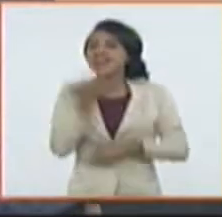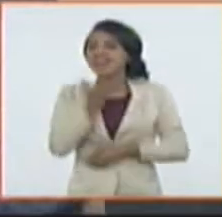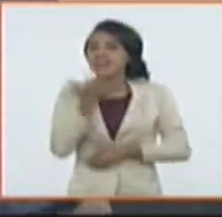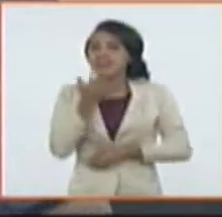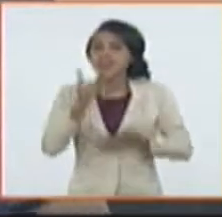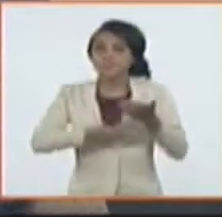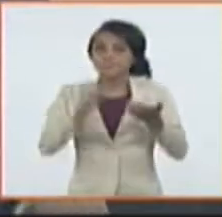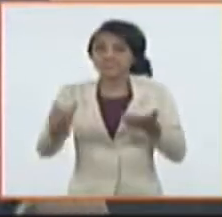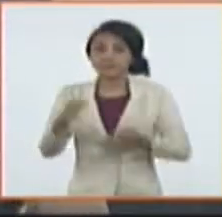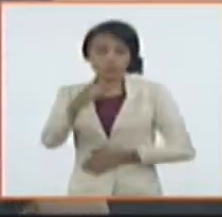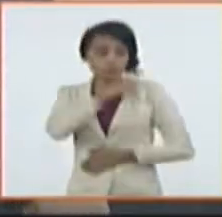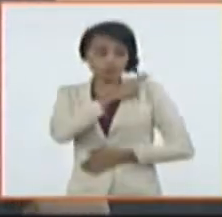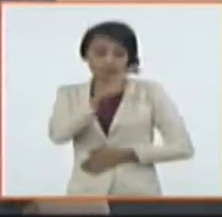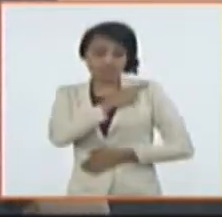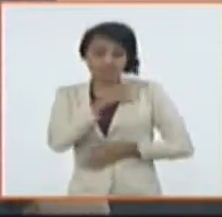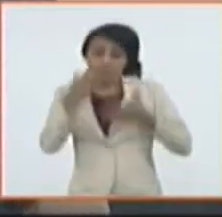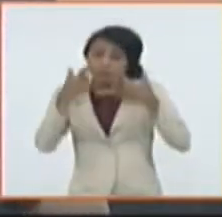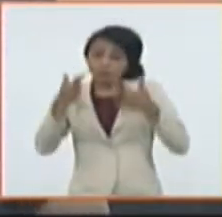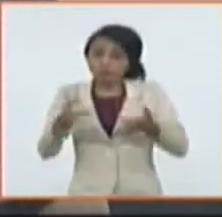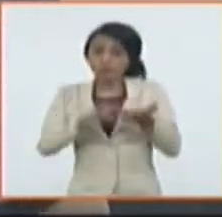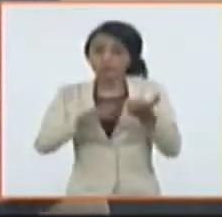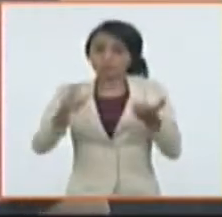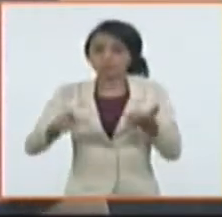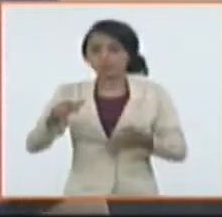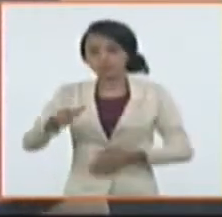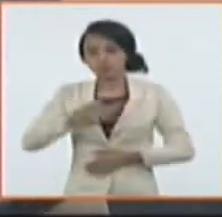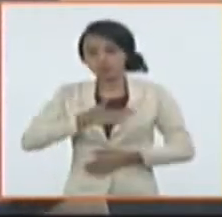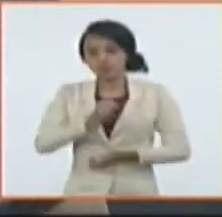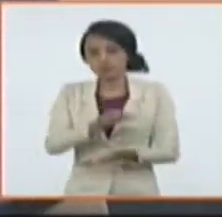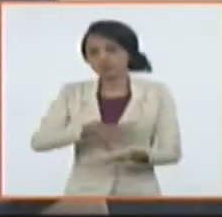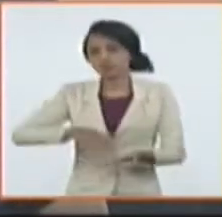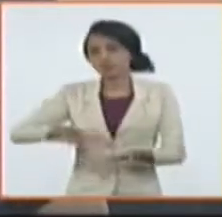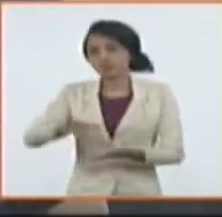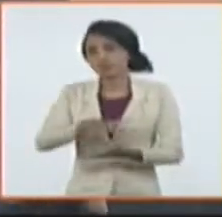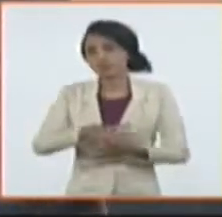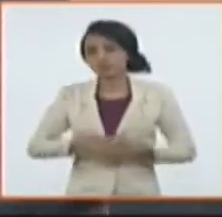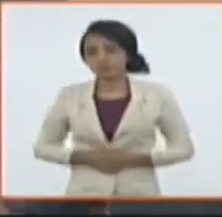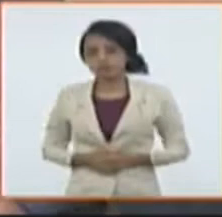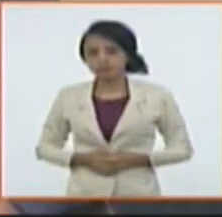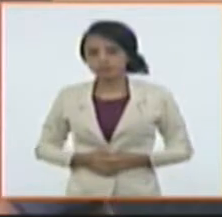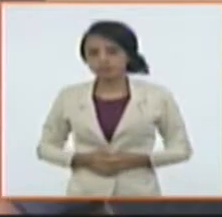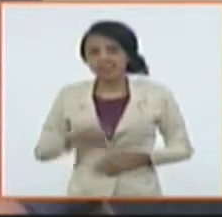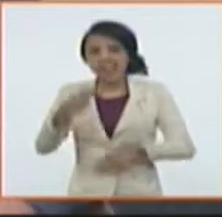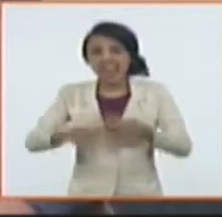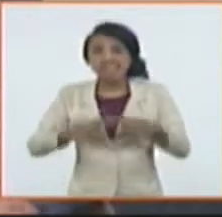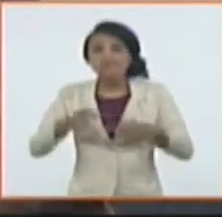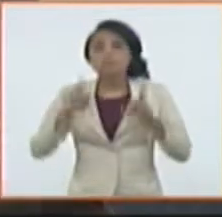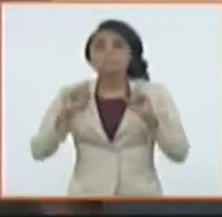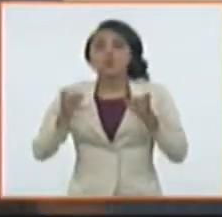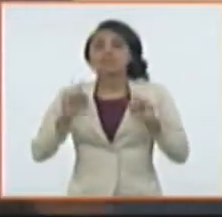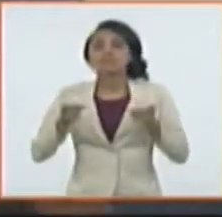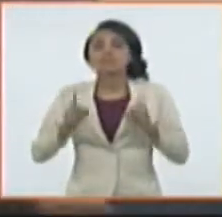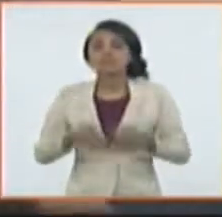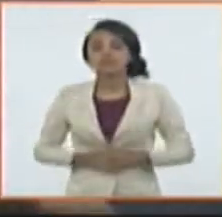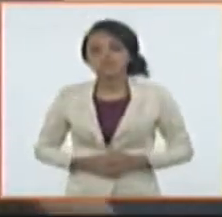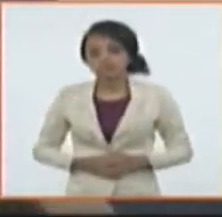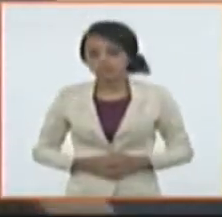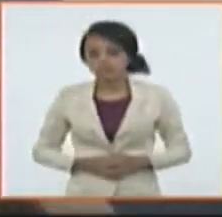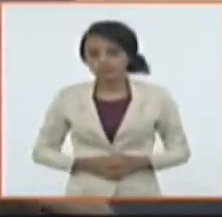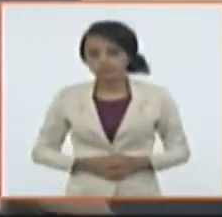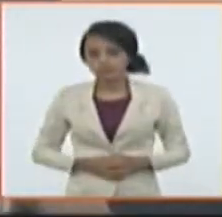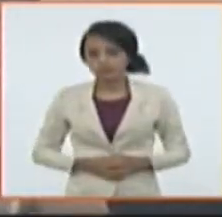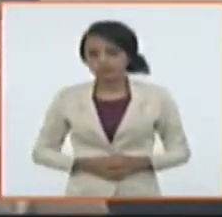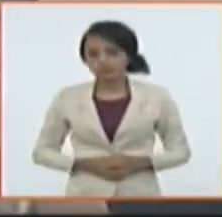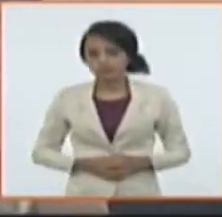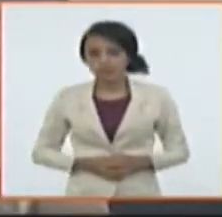partido en la sociedad. Esa función rectora es eso, hacer la política. Pero esa política la tenemos que hacer